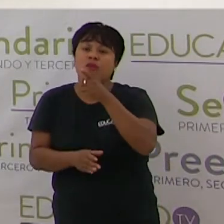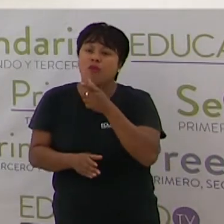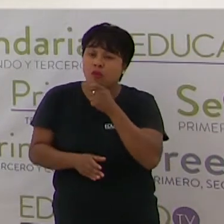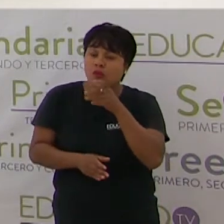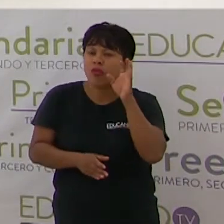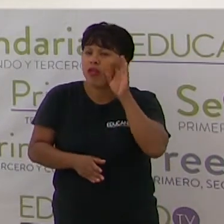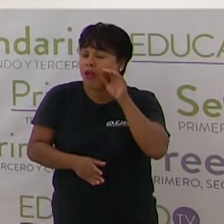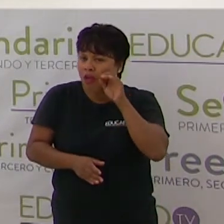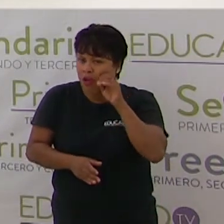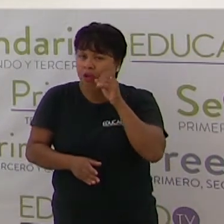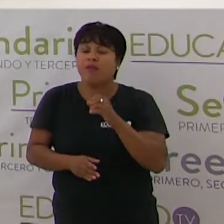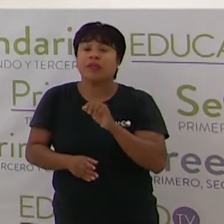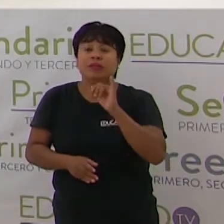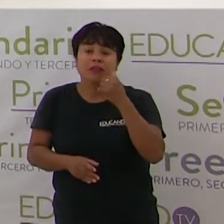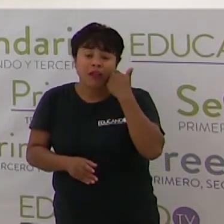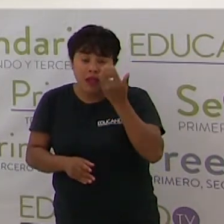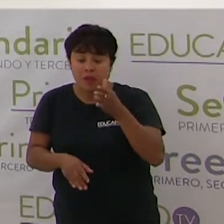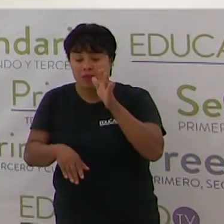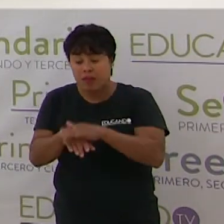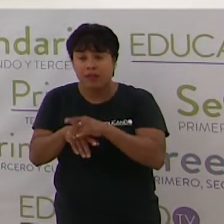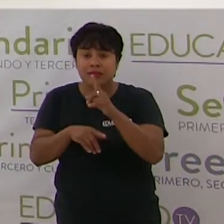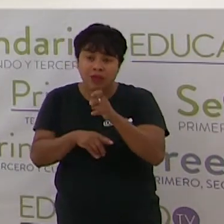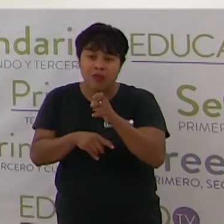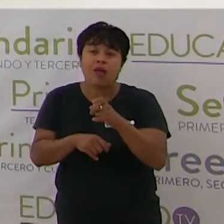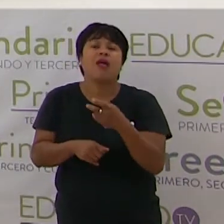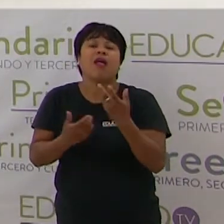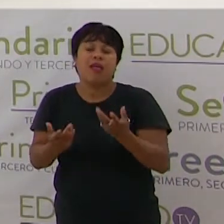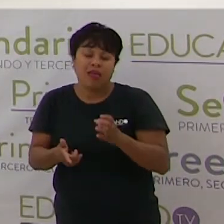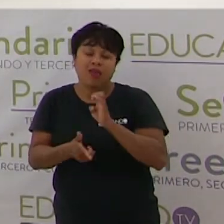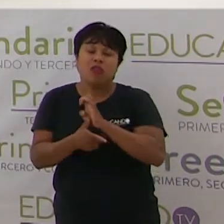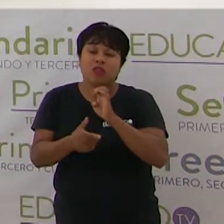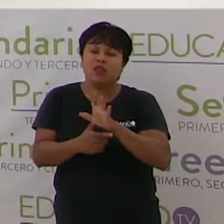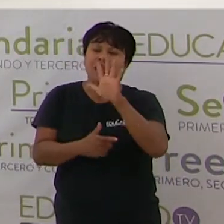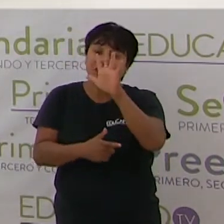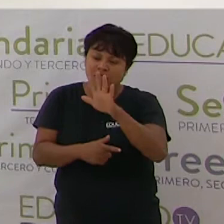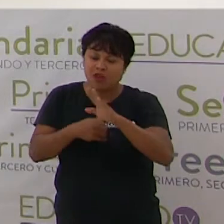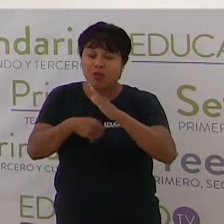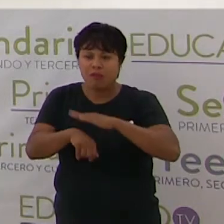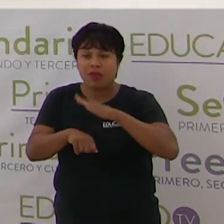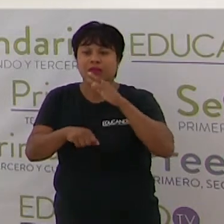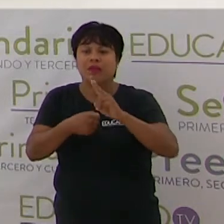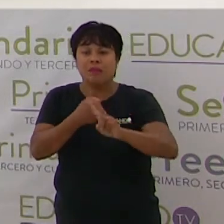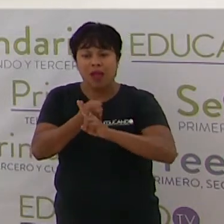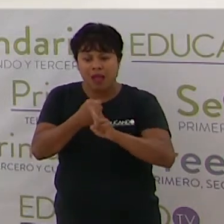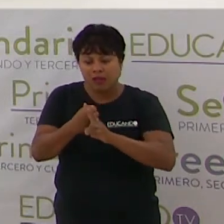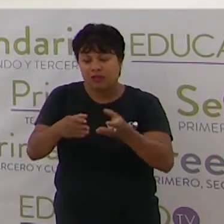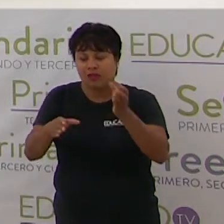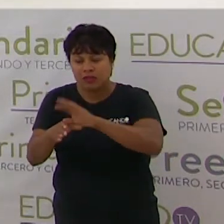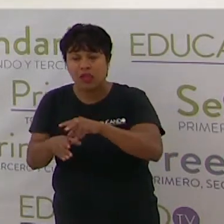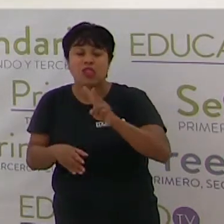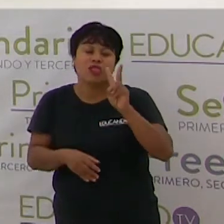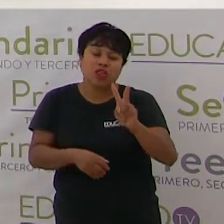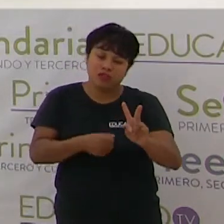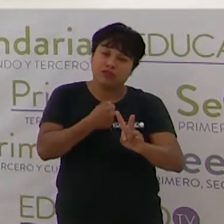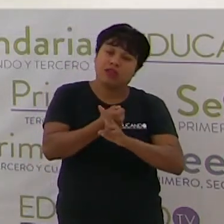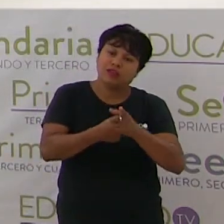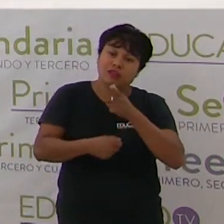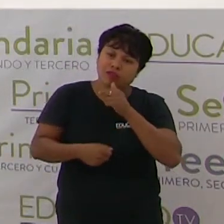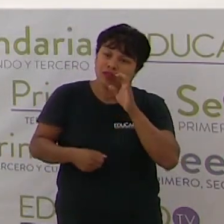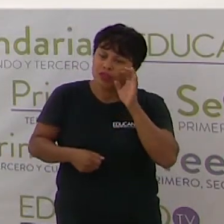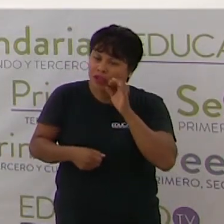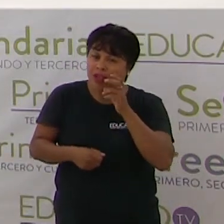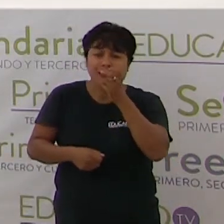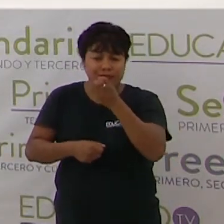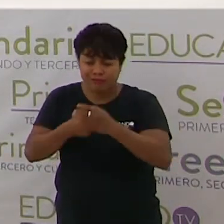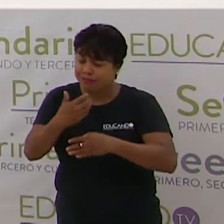de naranja. Si queremos hacer más agua, pues tendríamos que aumentarle otros 5 vasos de agua simple, otros 2 vasos de jugo de naranja, y